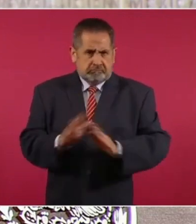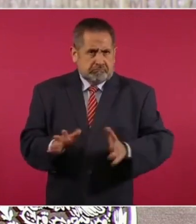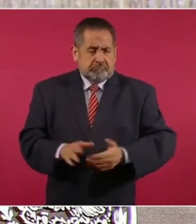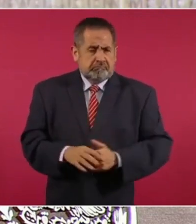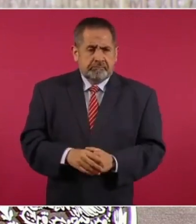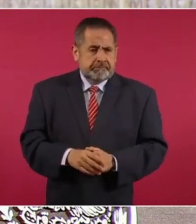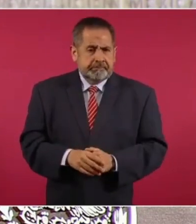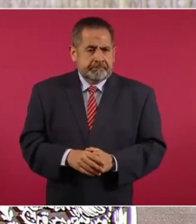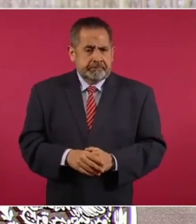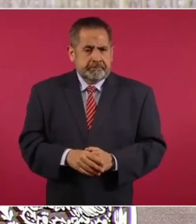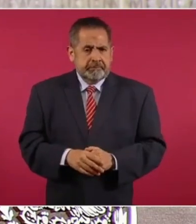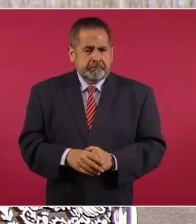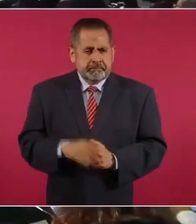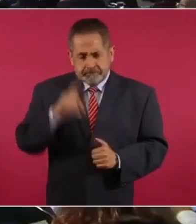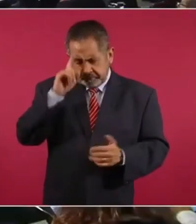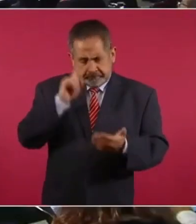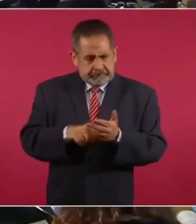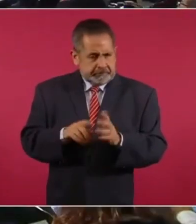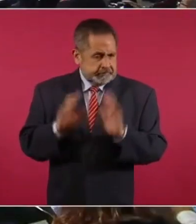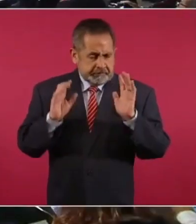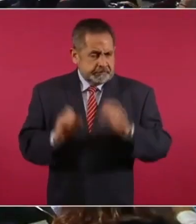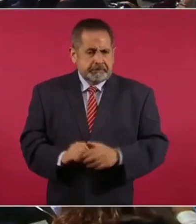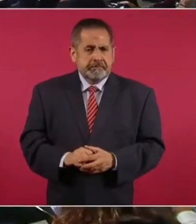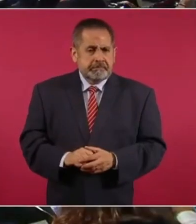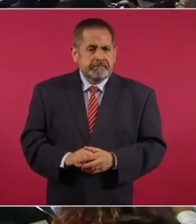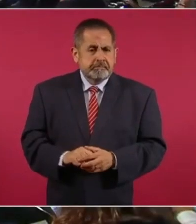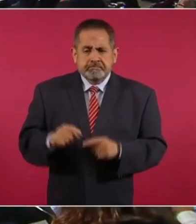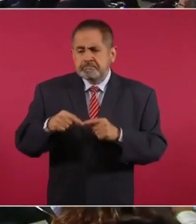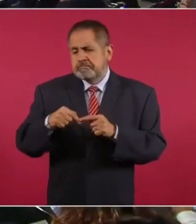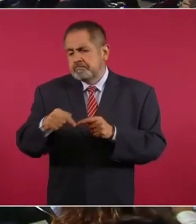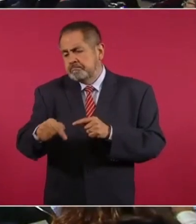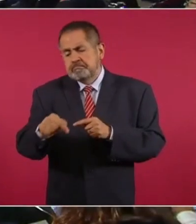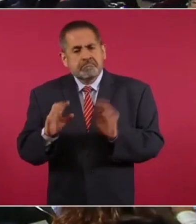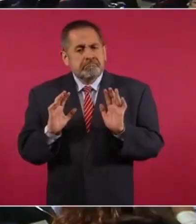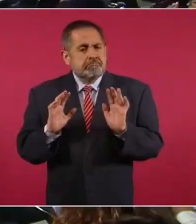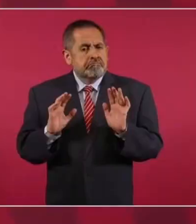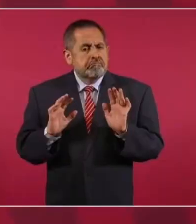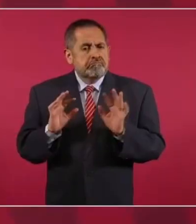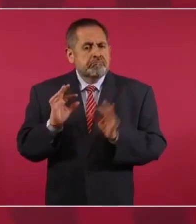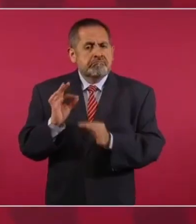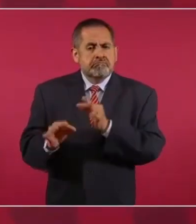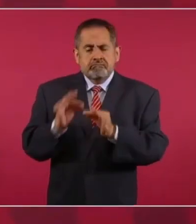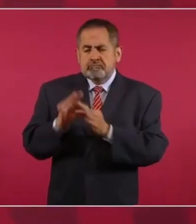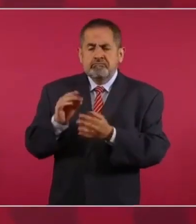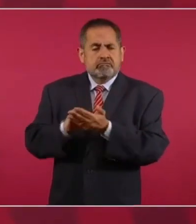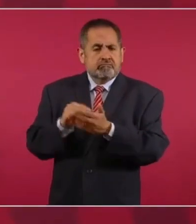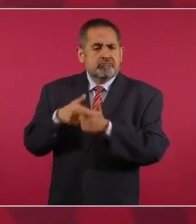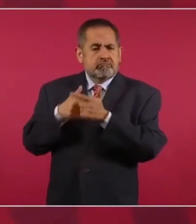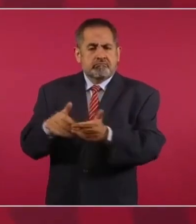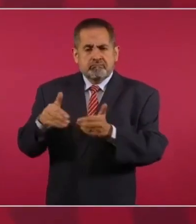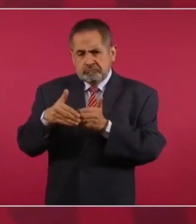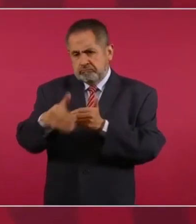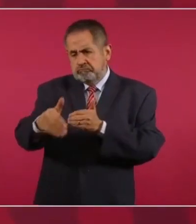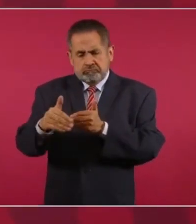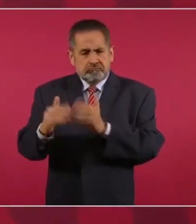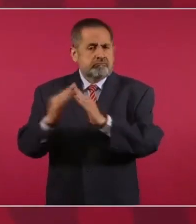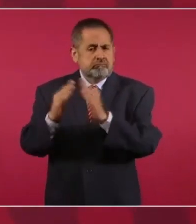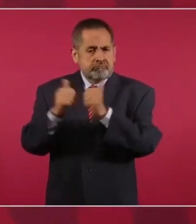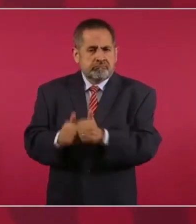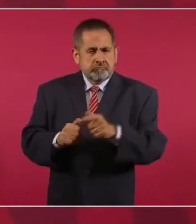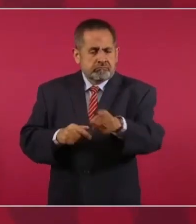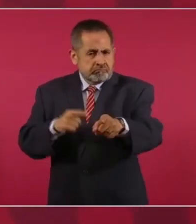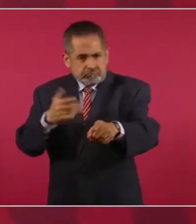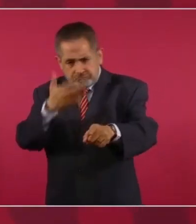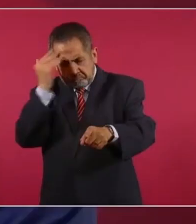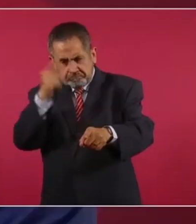y creo que va a continuar así. No tenía